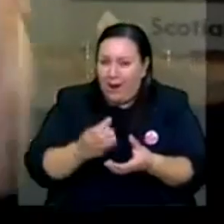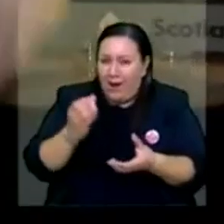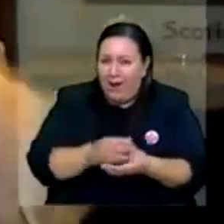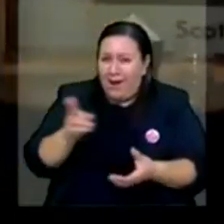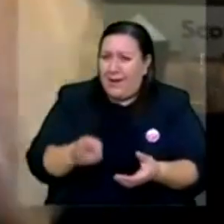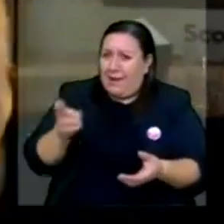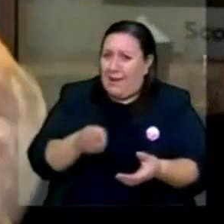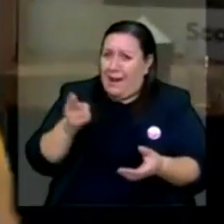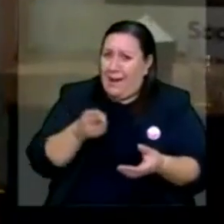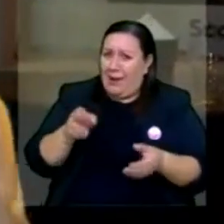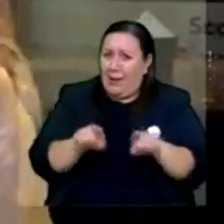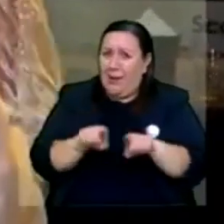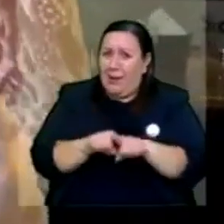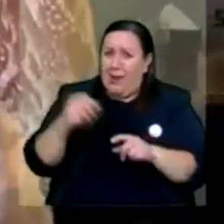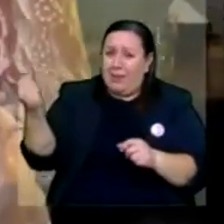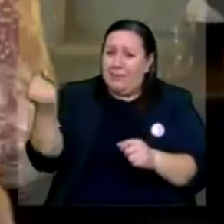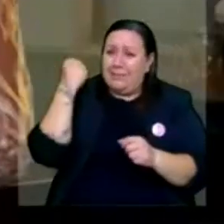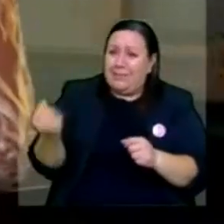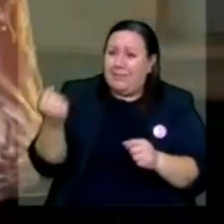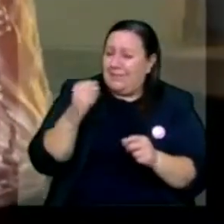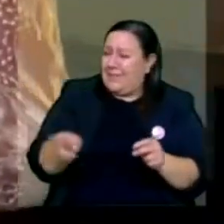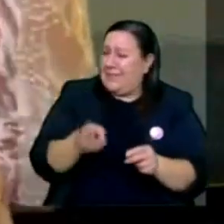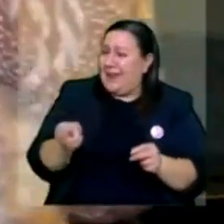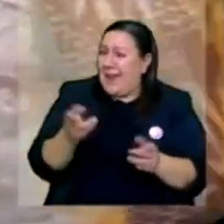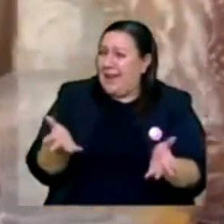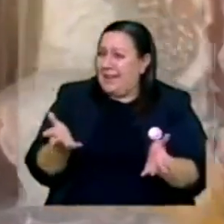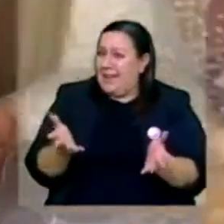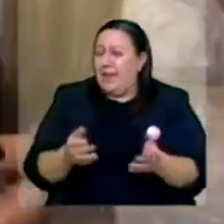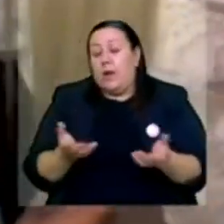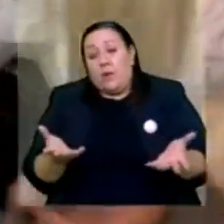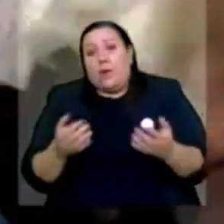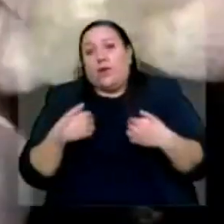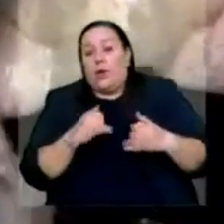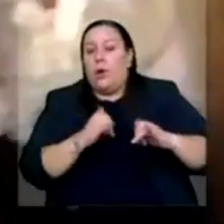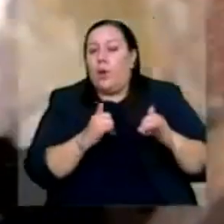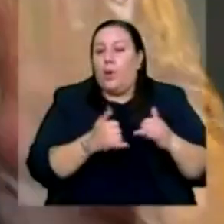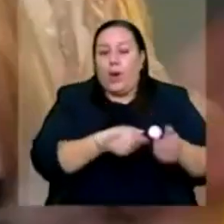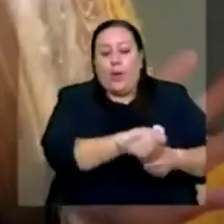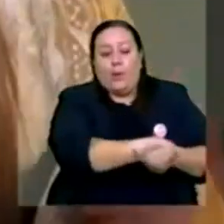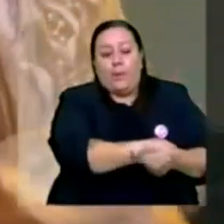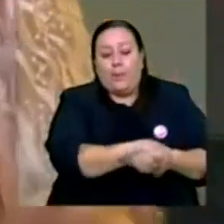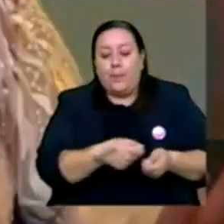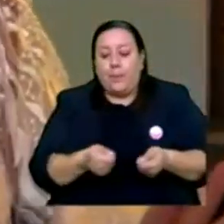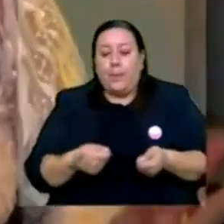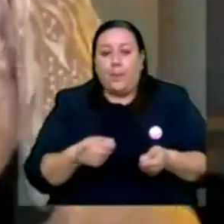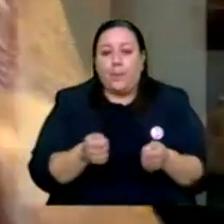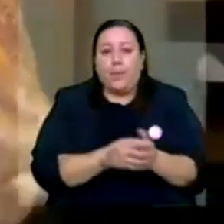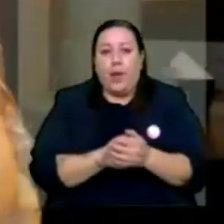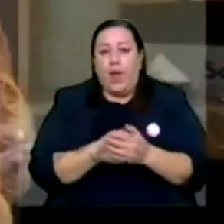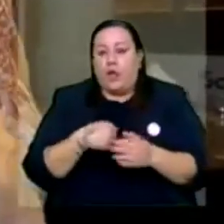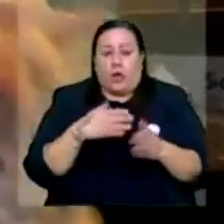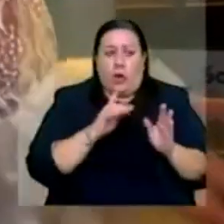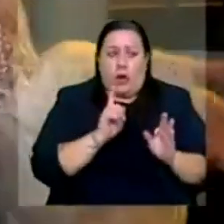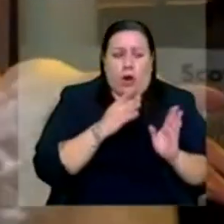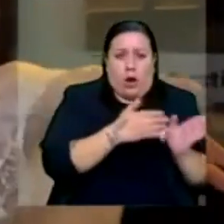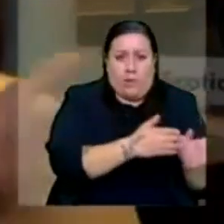haces? Saca tubos. Y bueno, yo juego al truco, lo que pasa. Yo juego al truco. Yo no le pregunté, pero me encanta que juegue al truco.